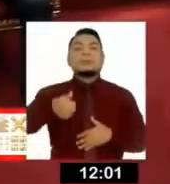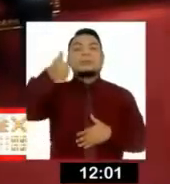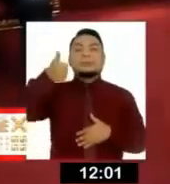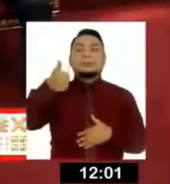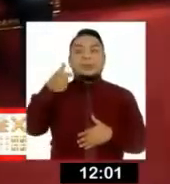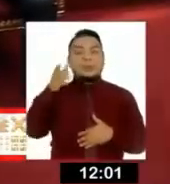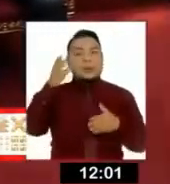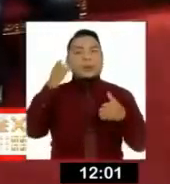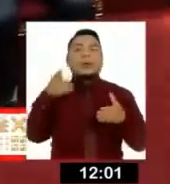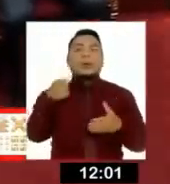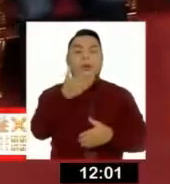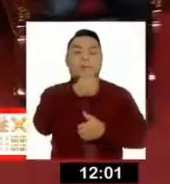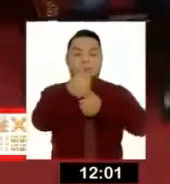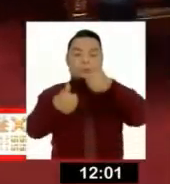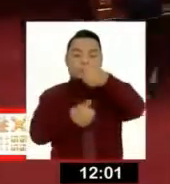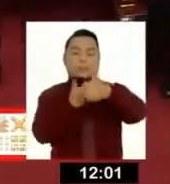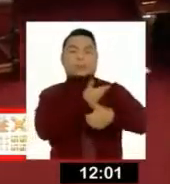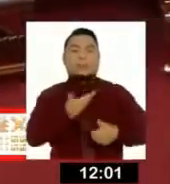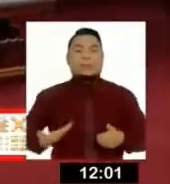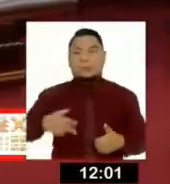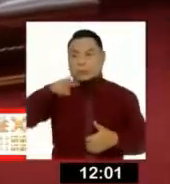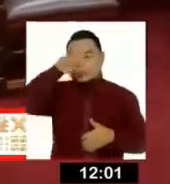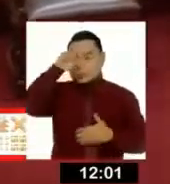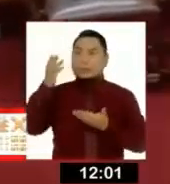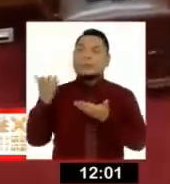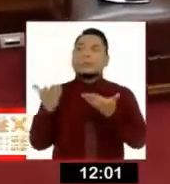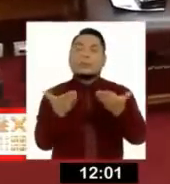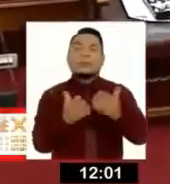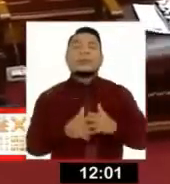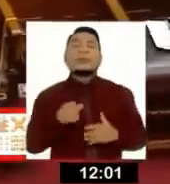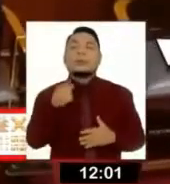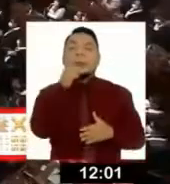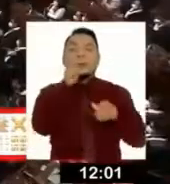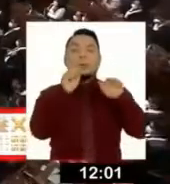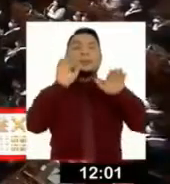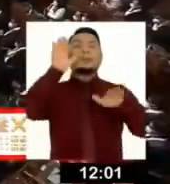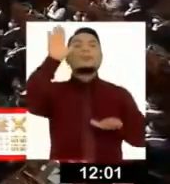de la República, para prestar el juramento de ley.